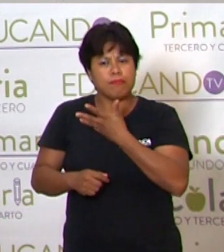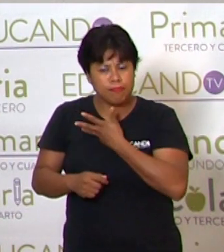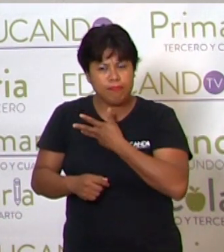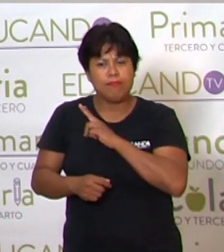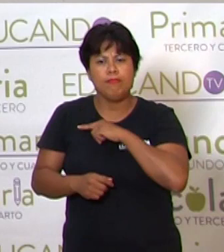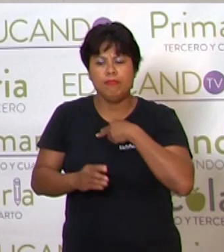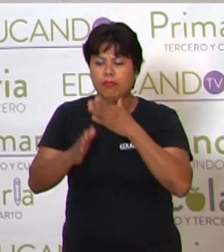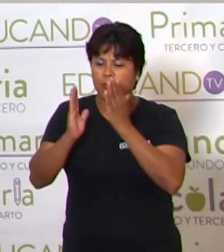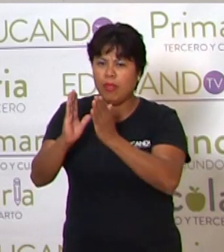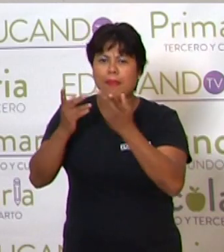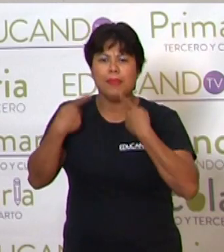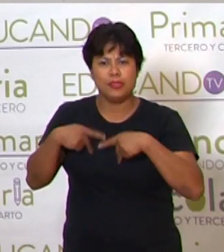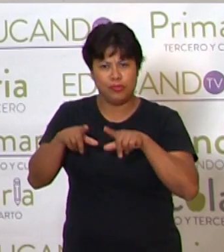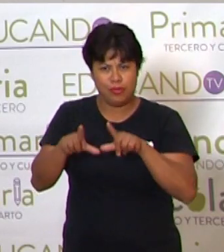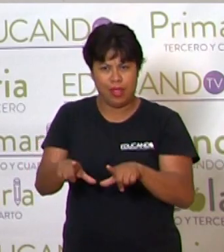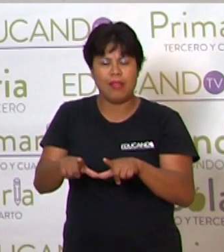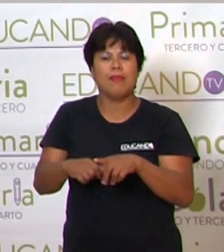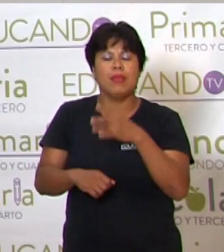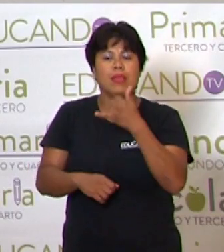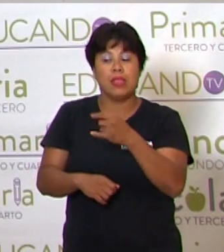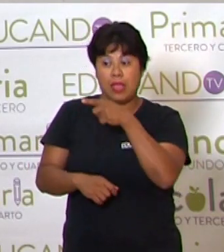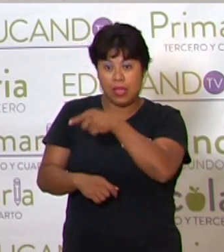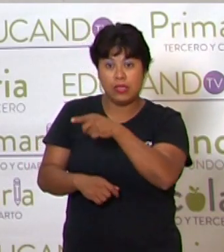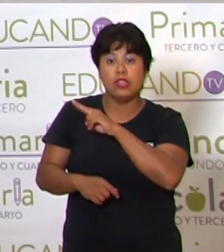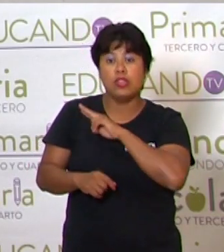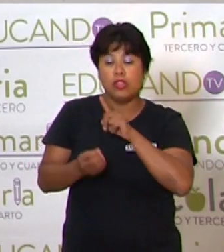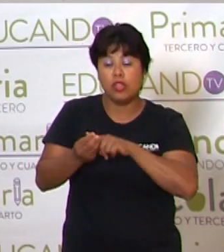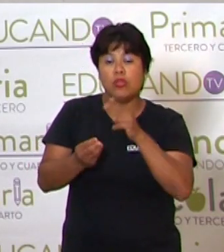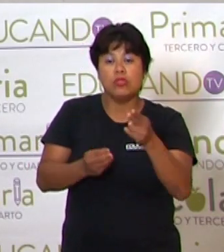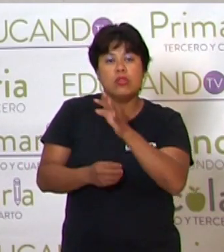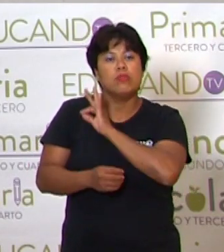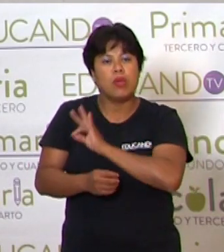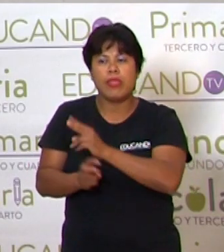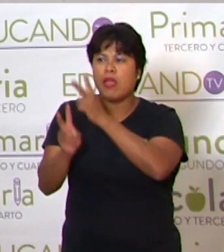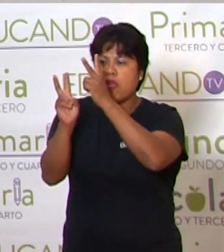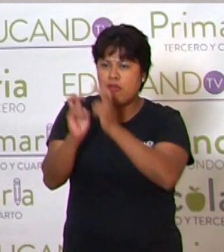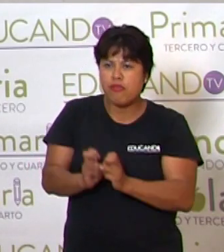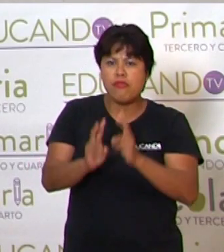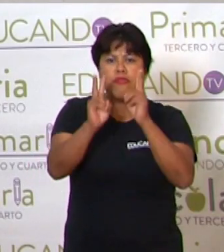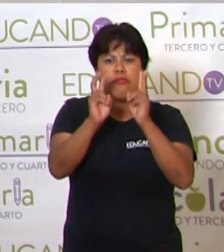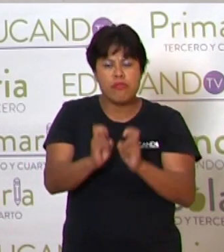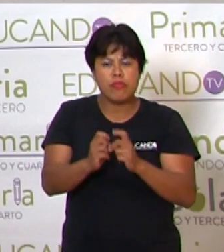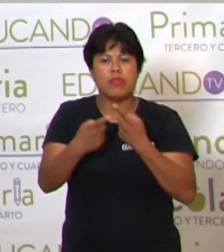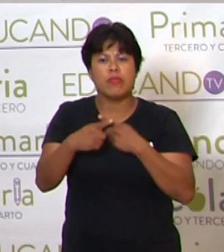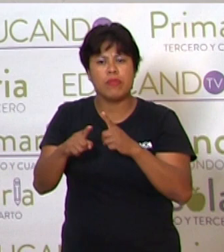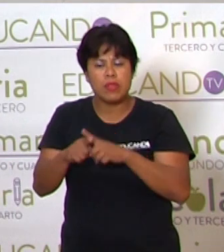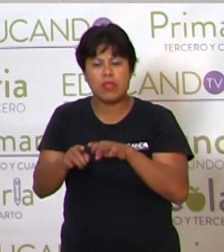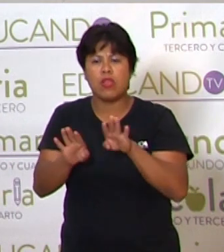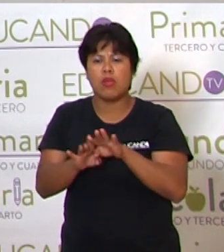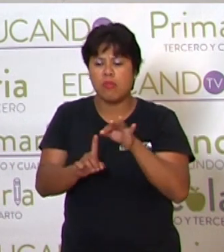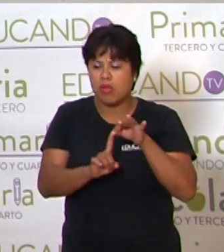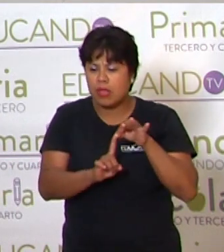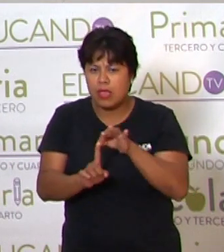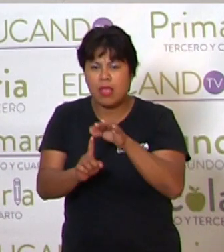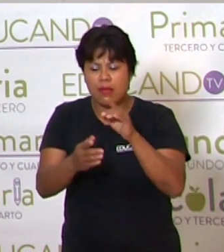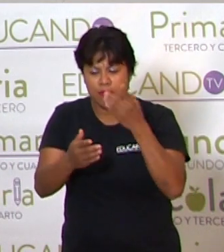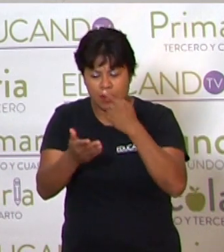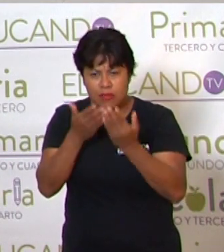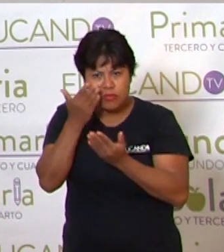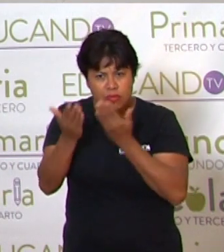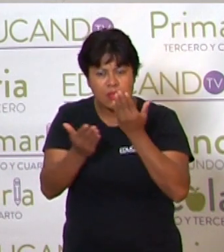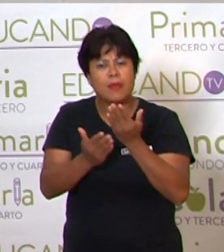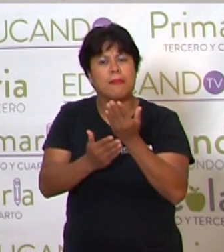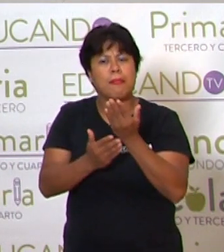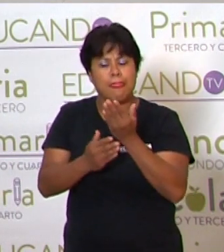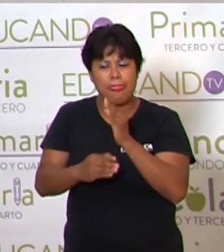nuestro blog personal y en donde ustedes pueden descargar algún tipo de guía didáctica para que ustedes